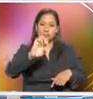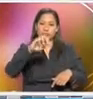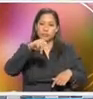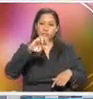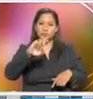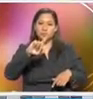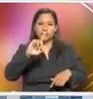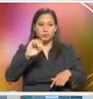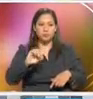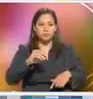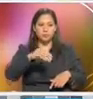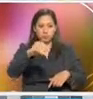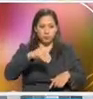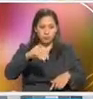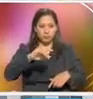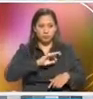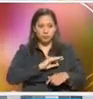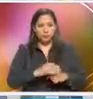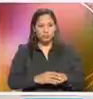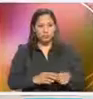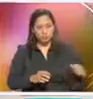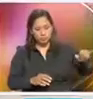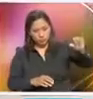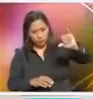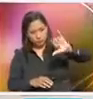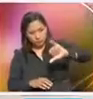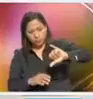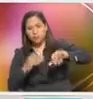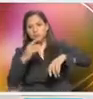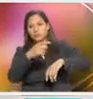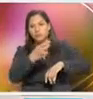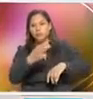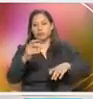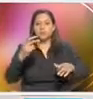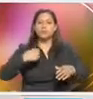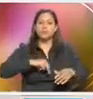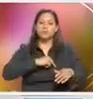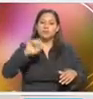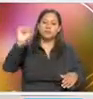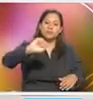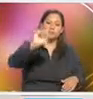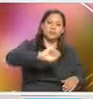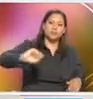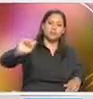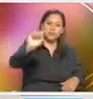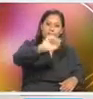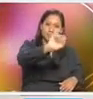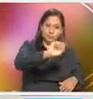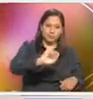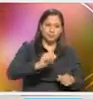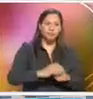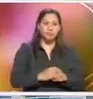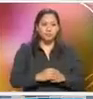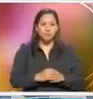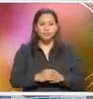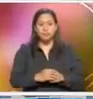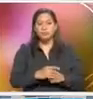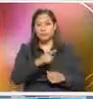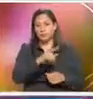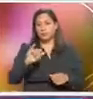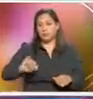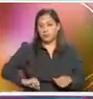Ok. unas vueltas. ¿Esto lo vertimos acá? Eso es el aderezo que vamos a utilizar. ¿no? Ok. Que está